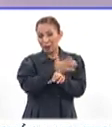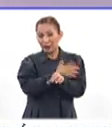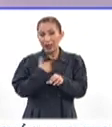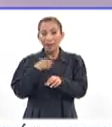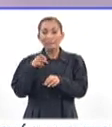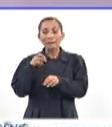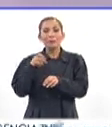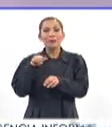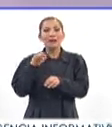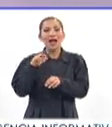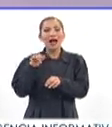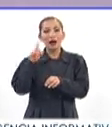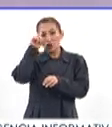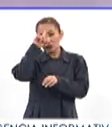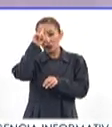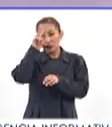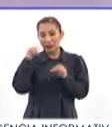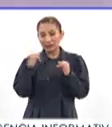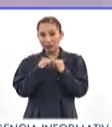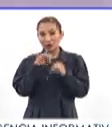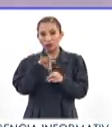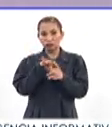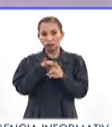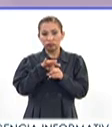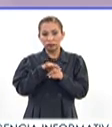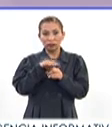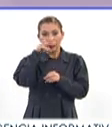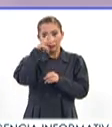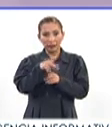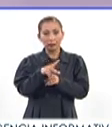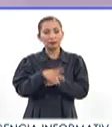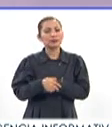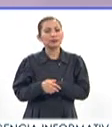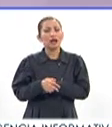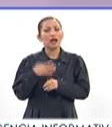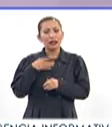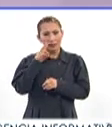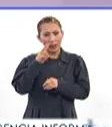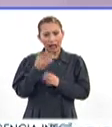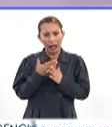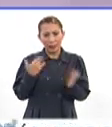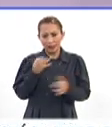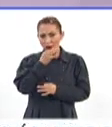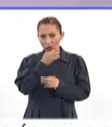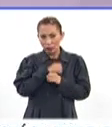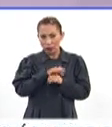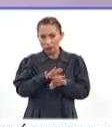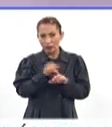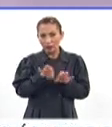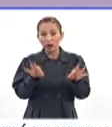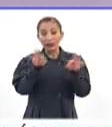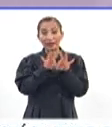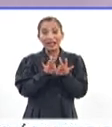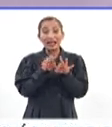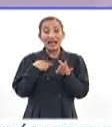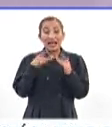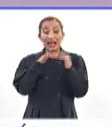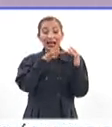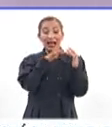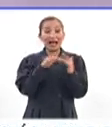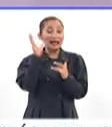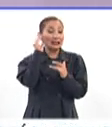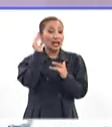y Miriam Alarcón, consejero del Instituto Electoral de la Ciudad de México. Pero antes, permítanme darles esta información importante, y es que la red